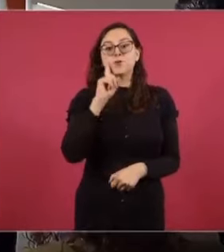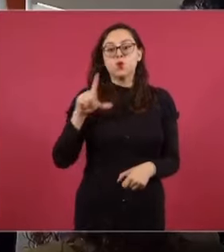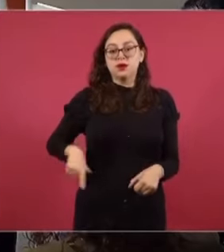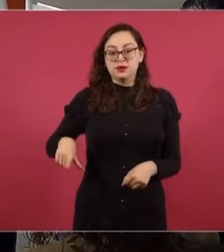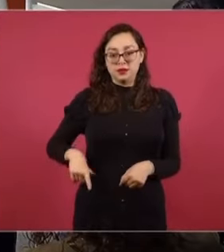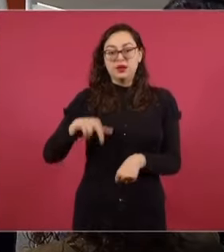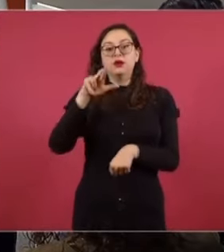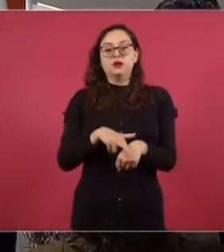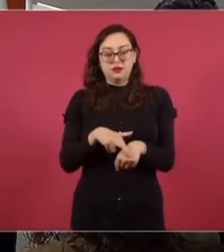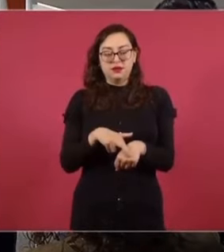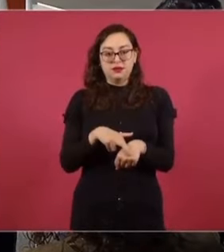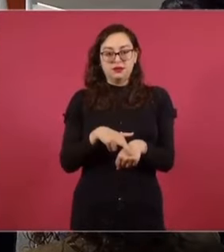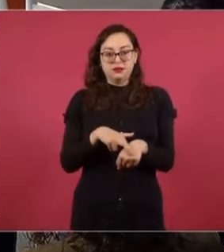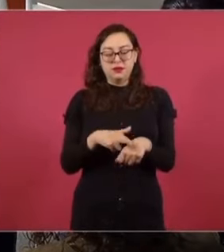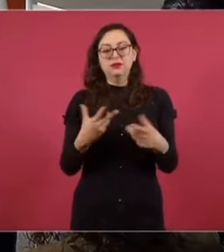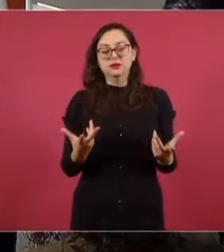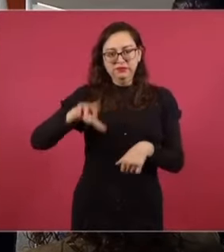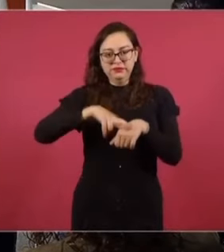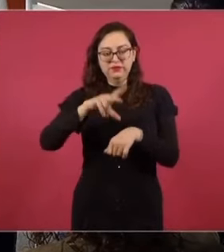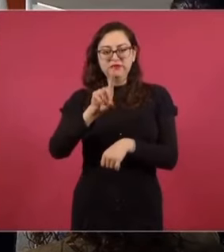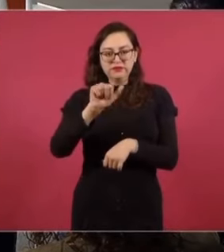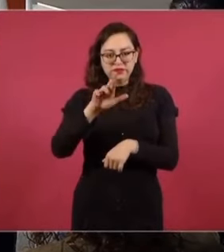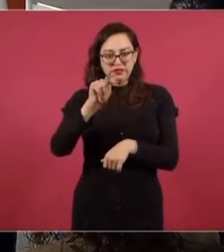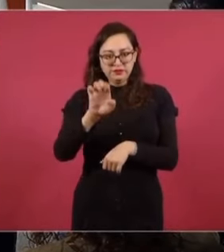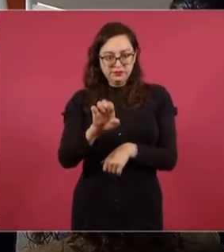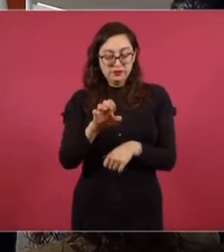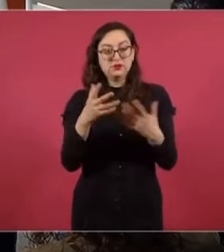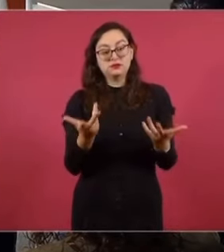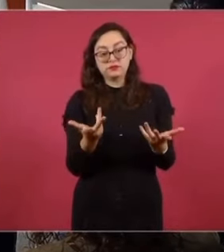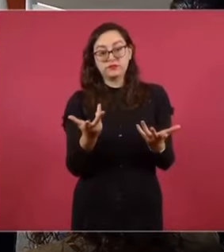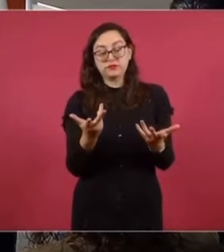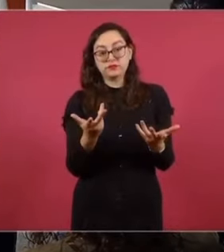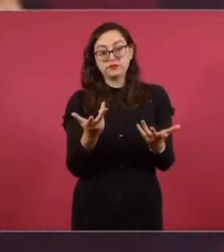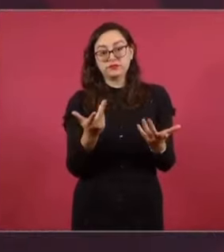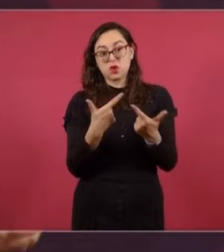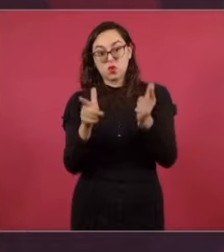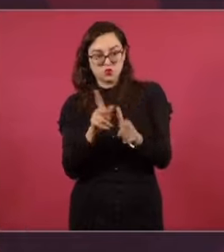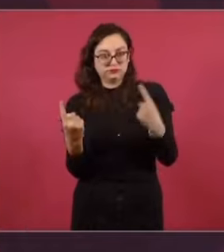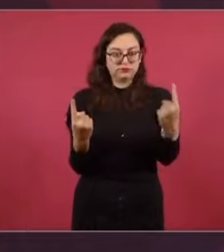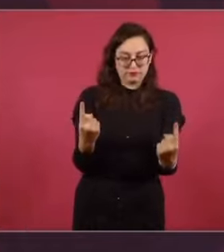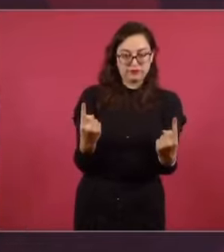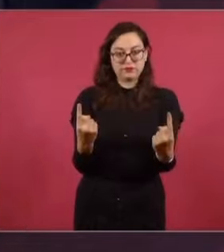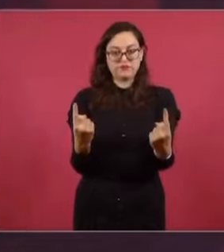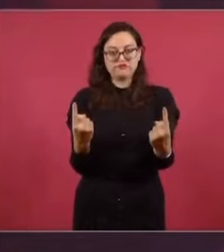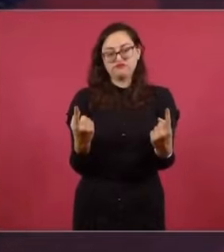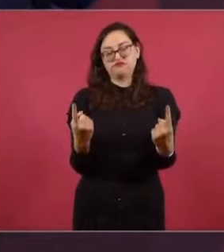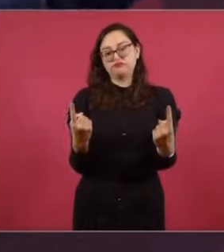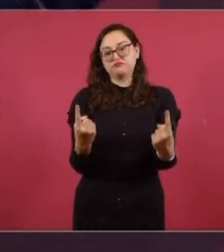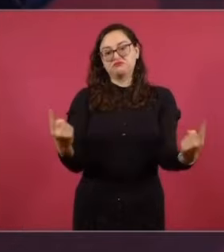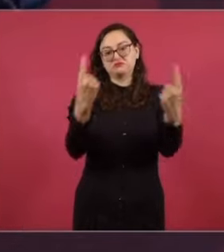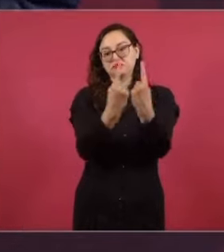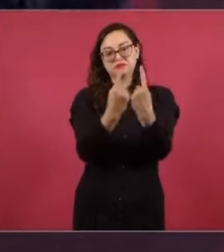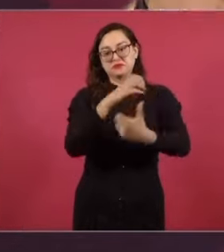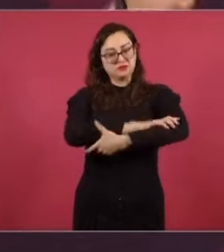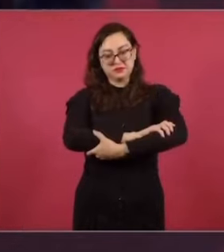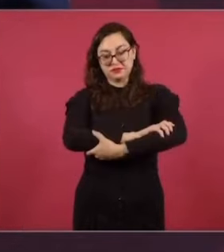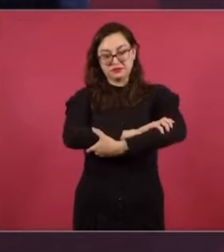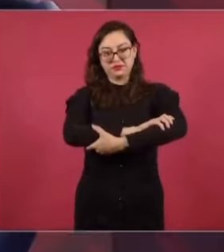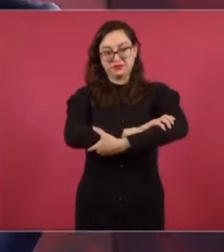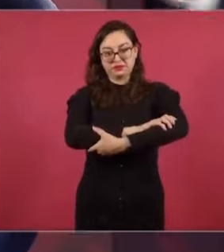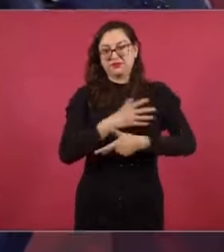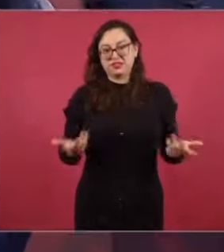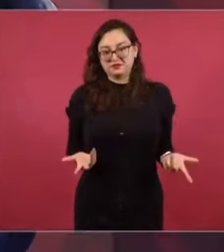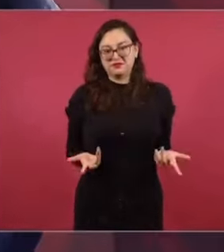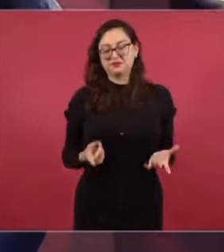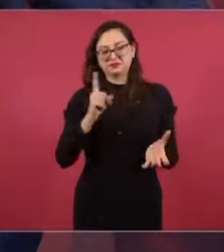alió al exgobernador Duarte, aunque son de partidos distintos. Pues es parte de la